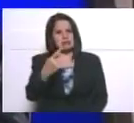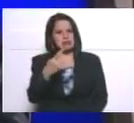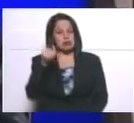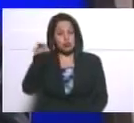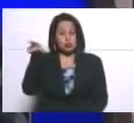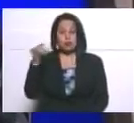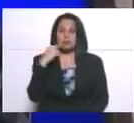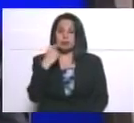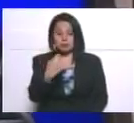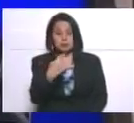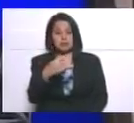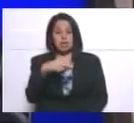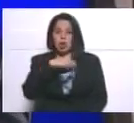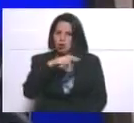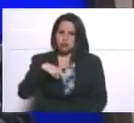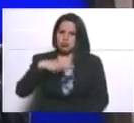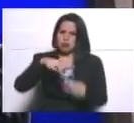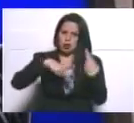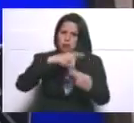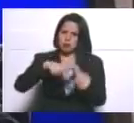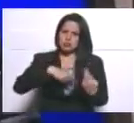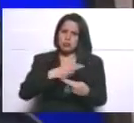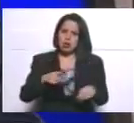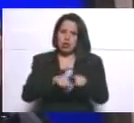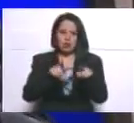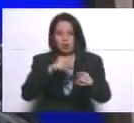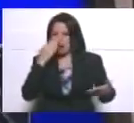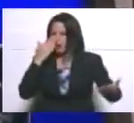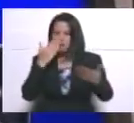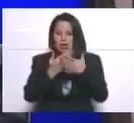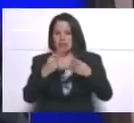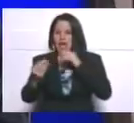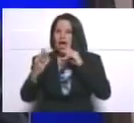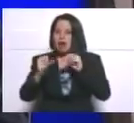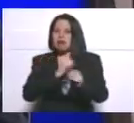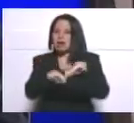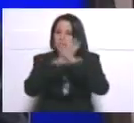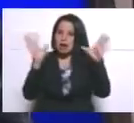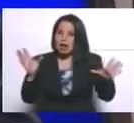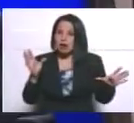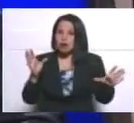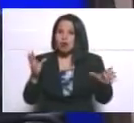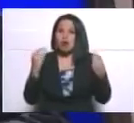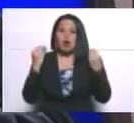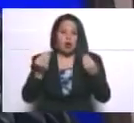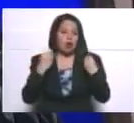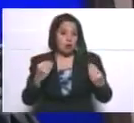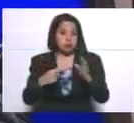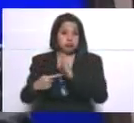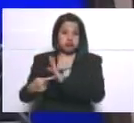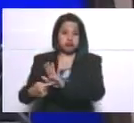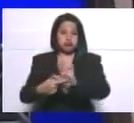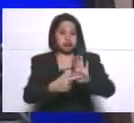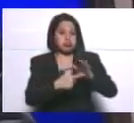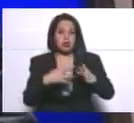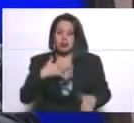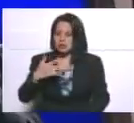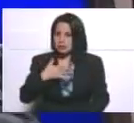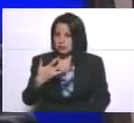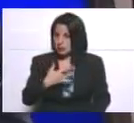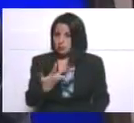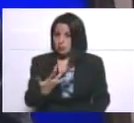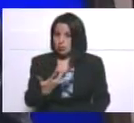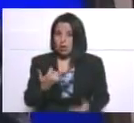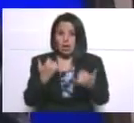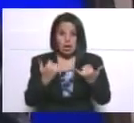porque nosotros los revolucionarios somos frontales y siempre con la verdad por delante y mostrando lo que sentimos.